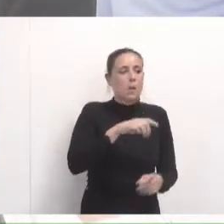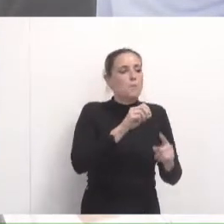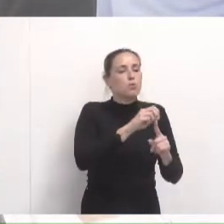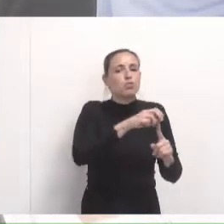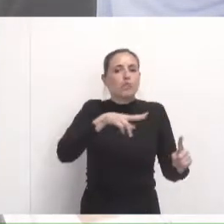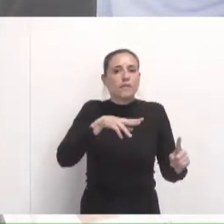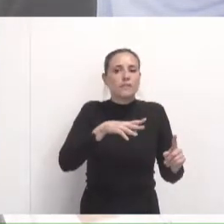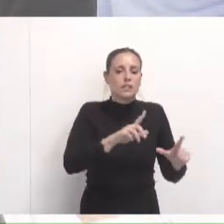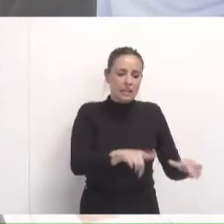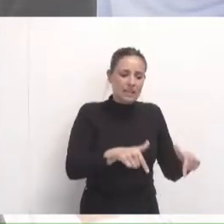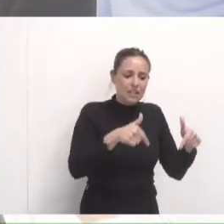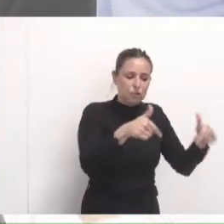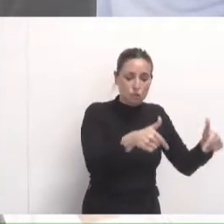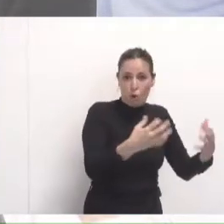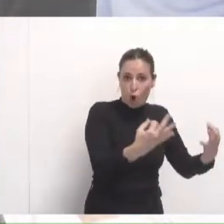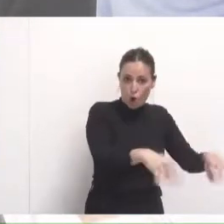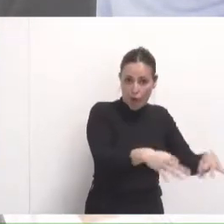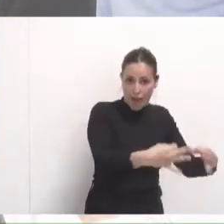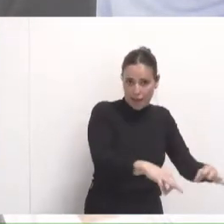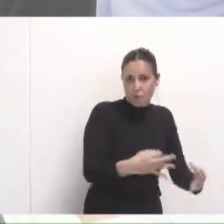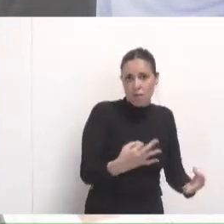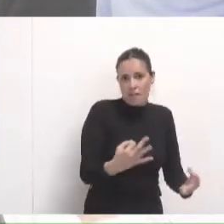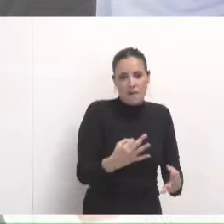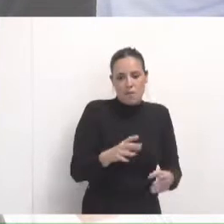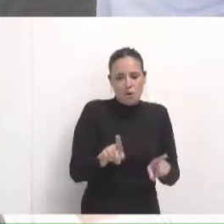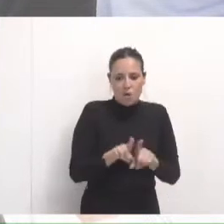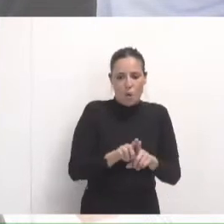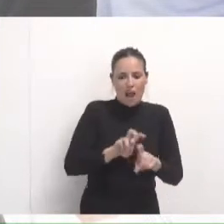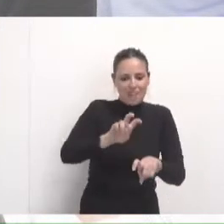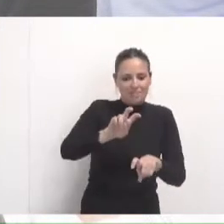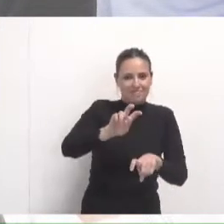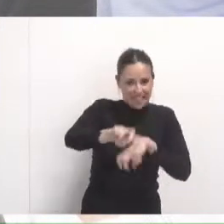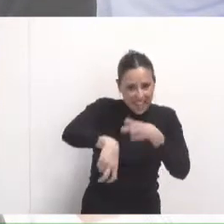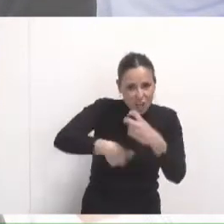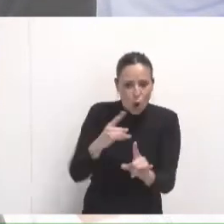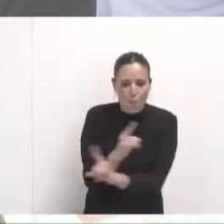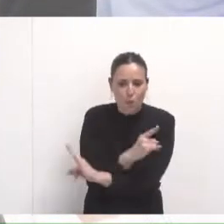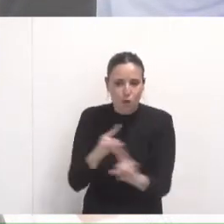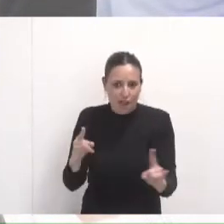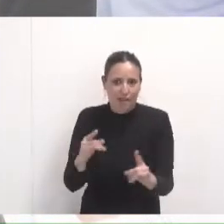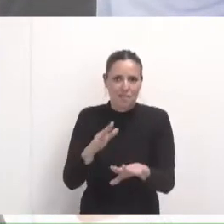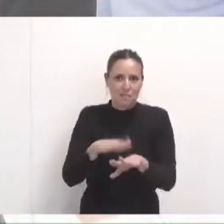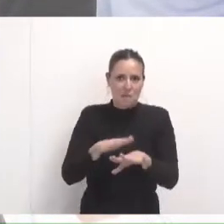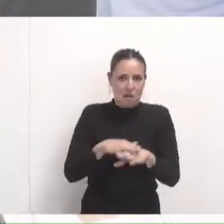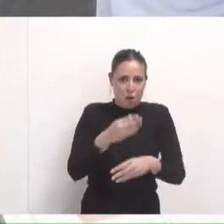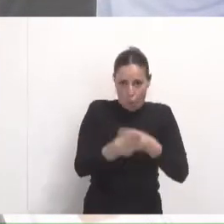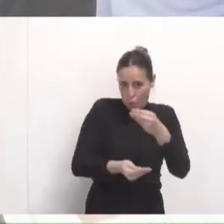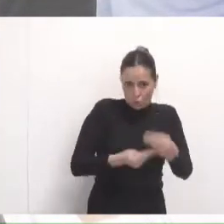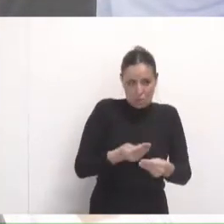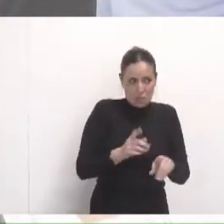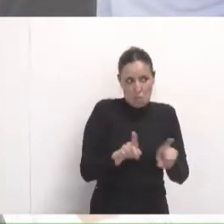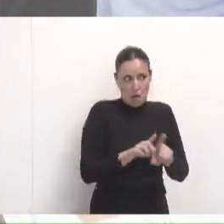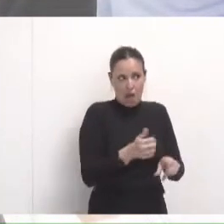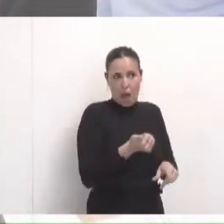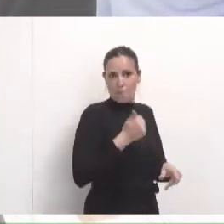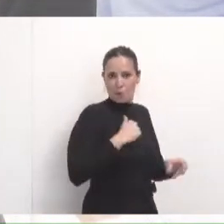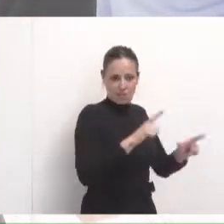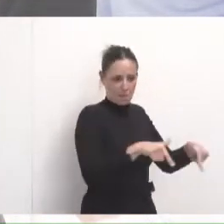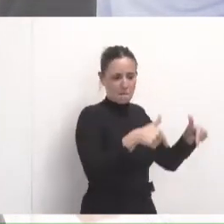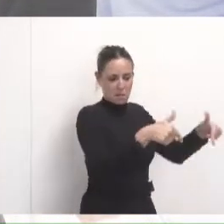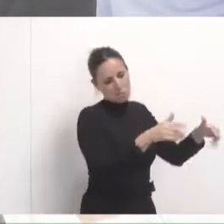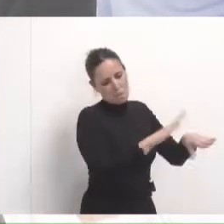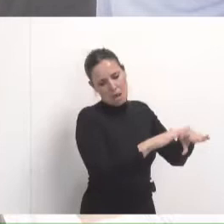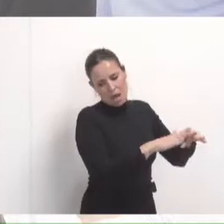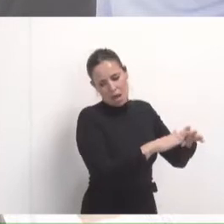hay que trabajar el compostaje, ¿no? Para poder volver a introducirlo dentro de lo que es la agricultura y así aprovechar todos los